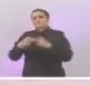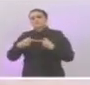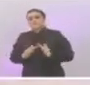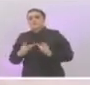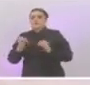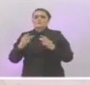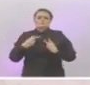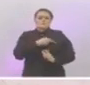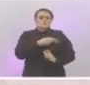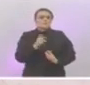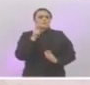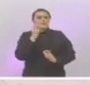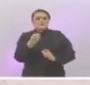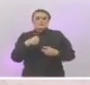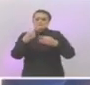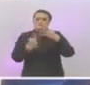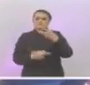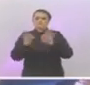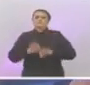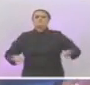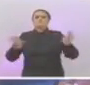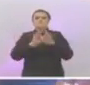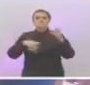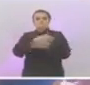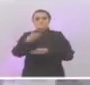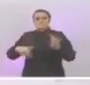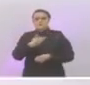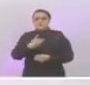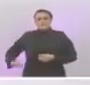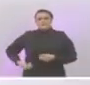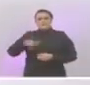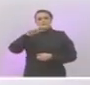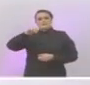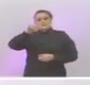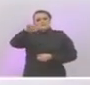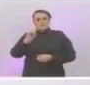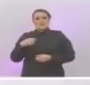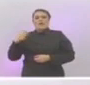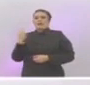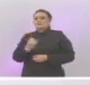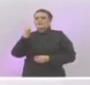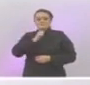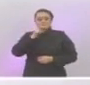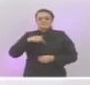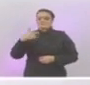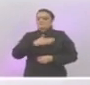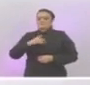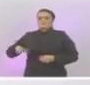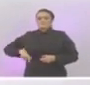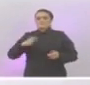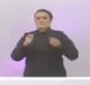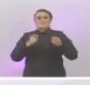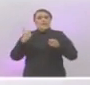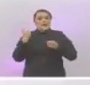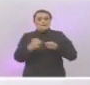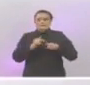los pobres, es un principio que compartimos con el presidente López Obrador. Así ha sido en esta administración y así